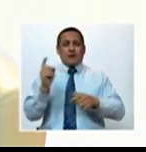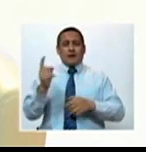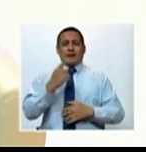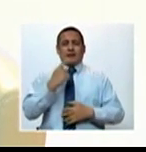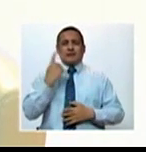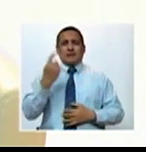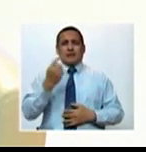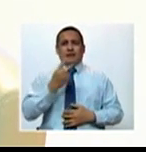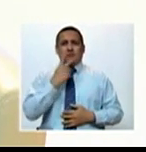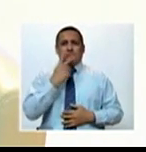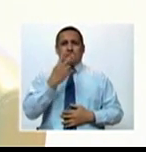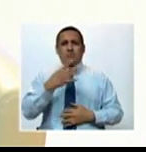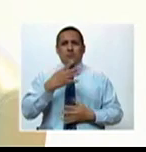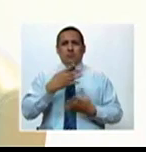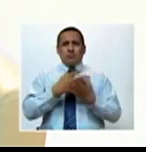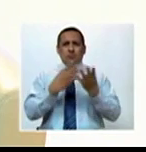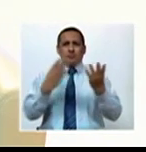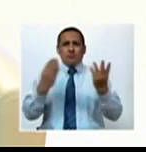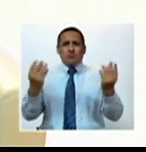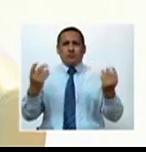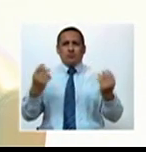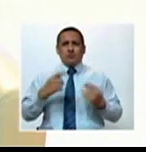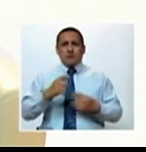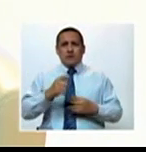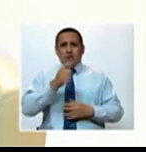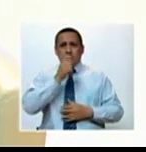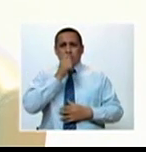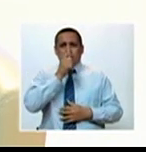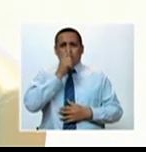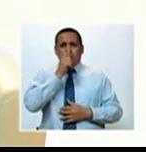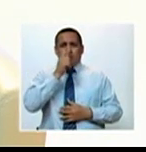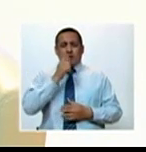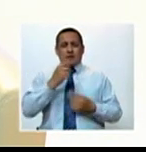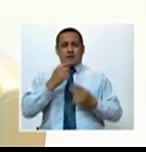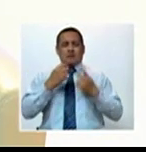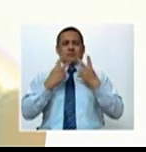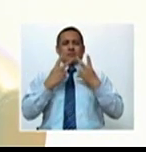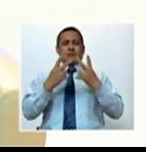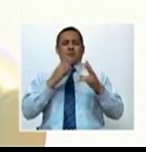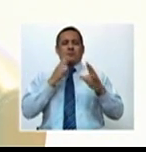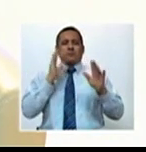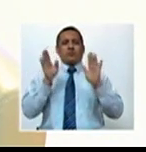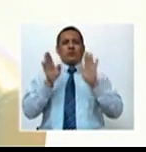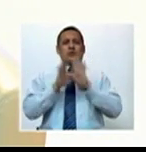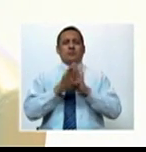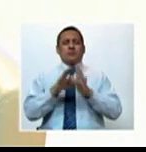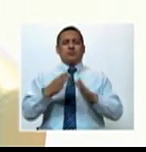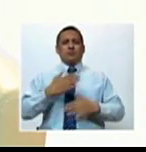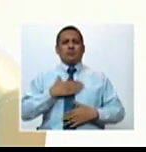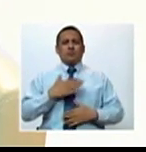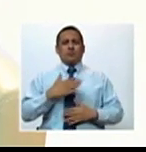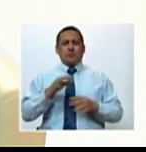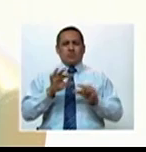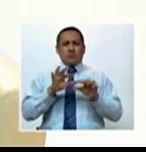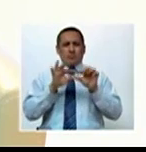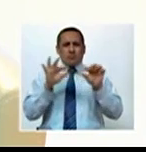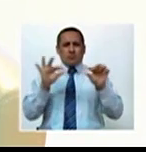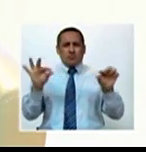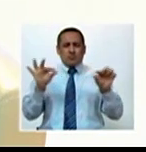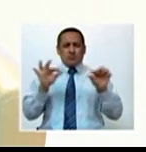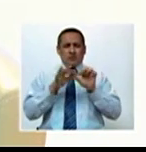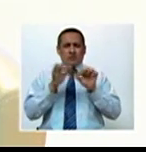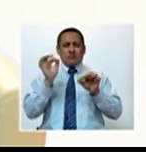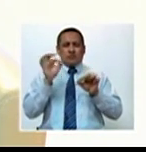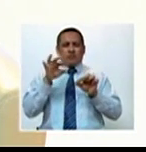no tradicionales. El tema de las drogas sintéticas, por ejemplo. ¿Cómo cuáles?